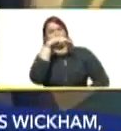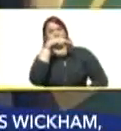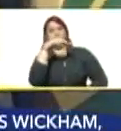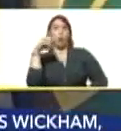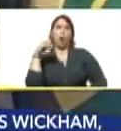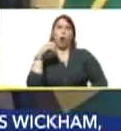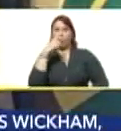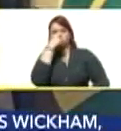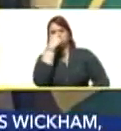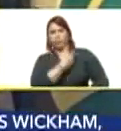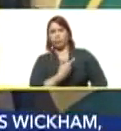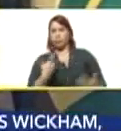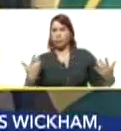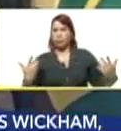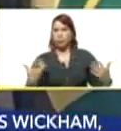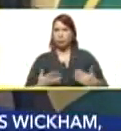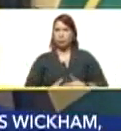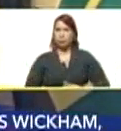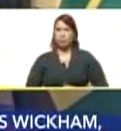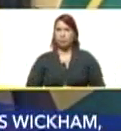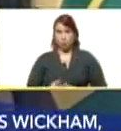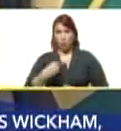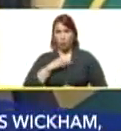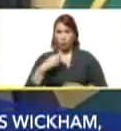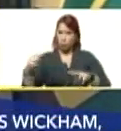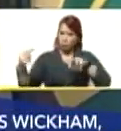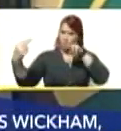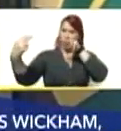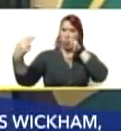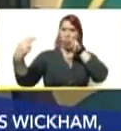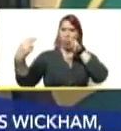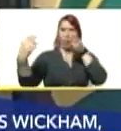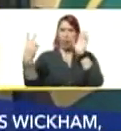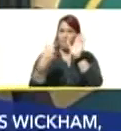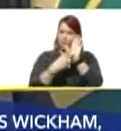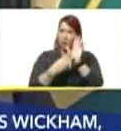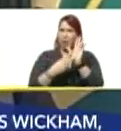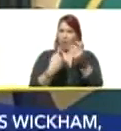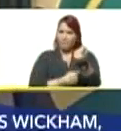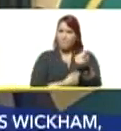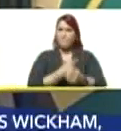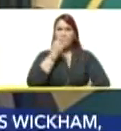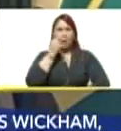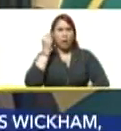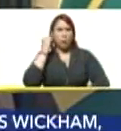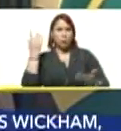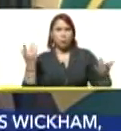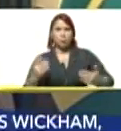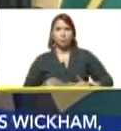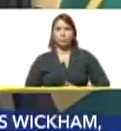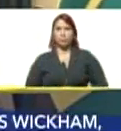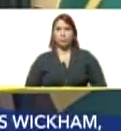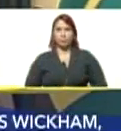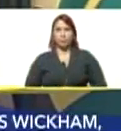con desprecio. Nos vemos como verdaderos hermanos y verdaderas hermanas.